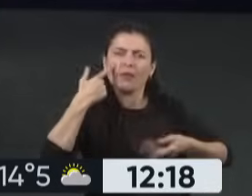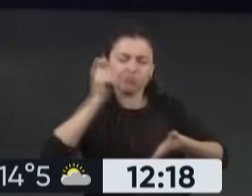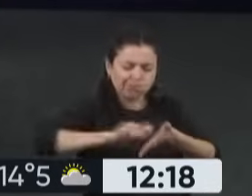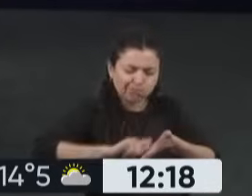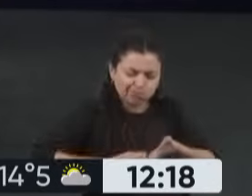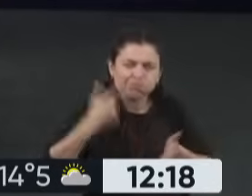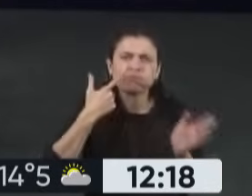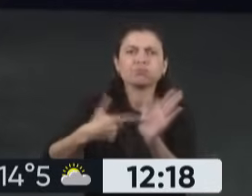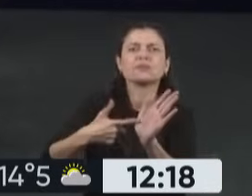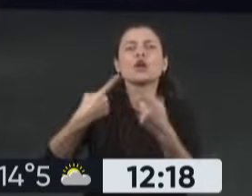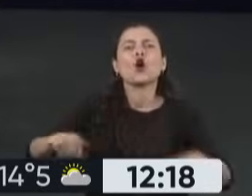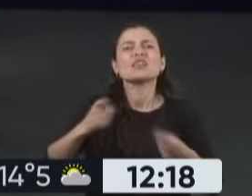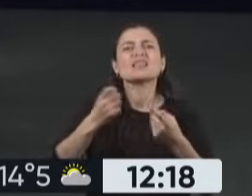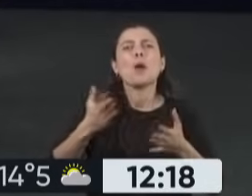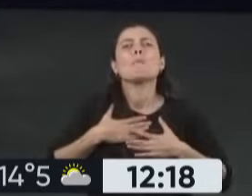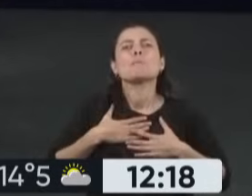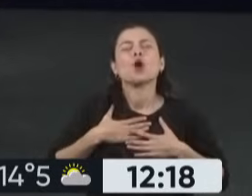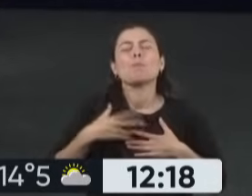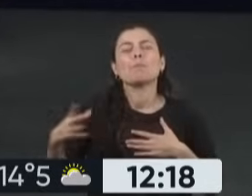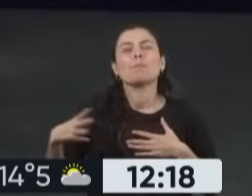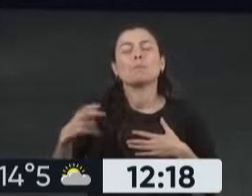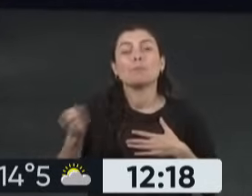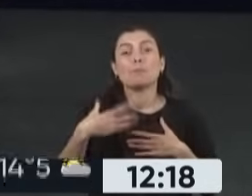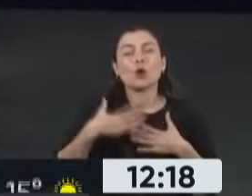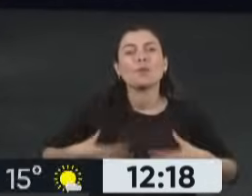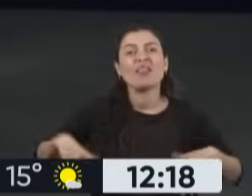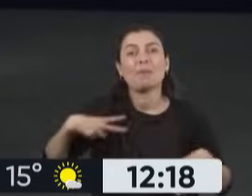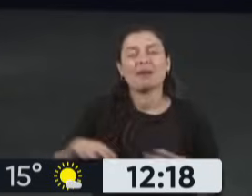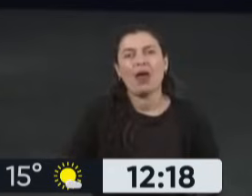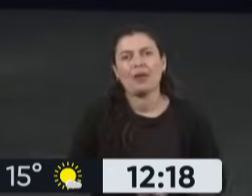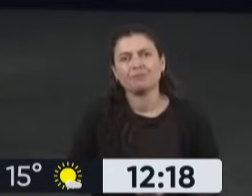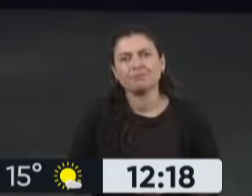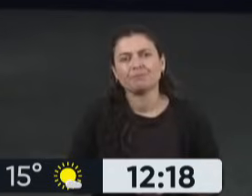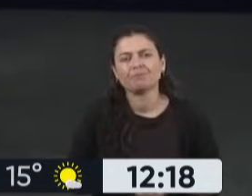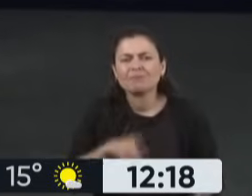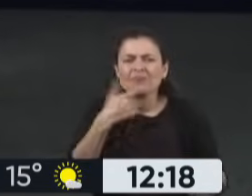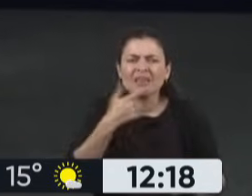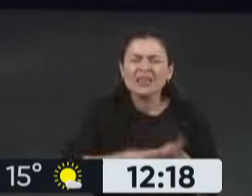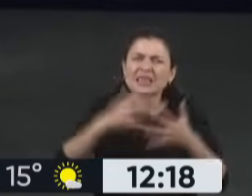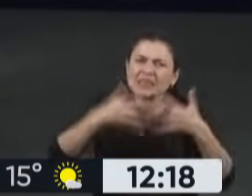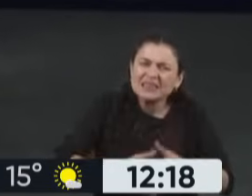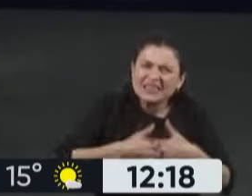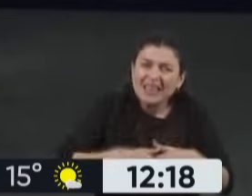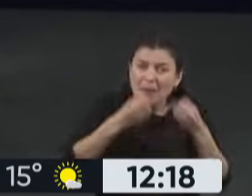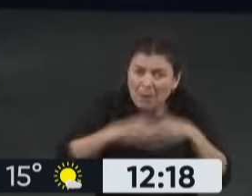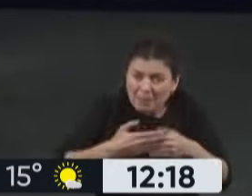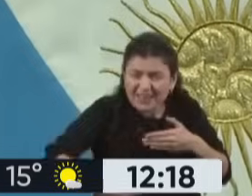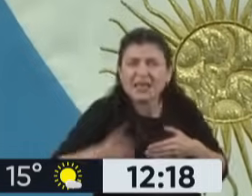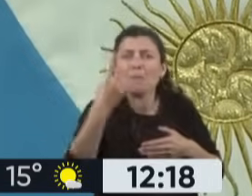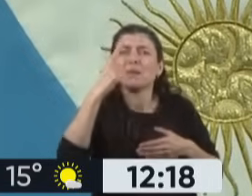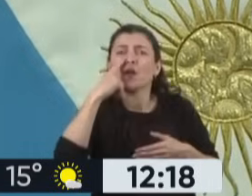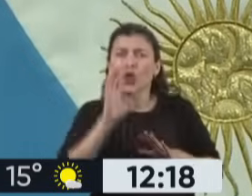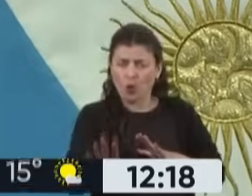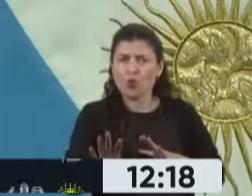Bueno, en primer lugar, esto aplica, el sistema va a estar vigente a partir del 1 de junio y aplica para la